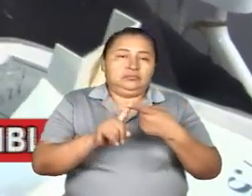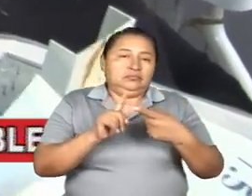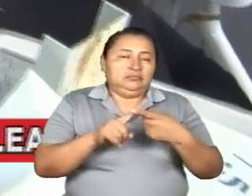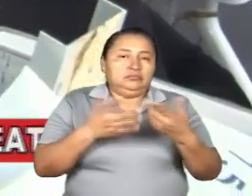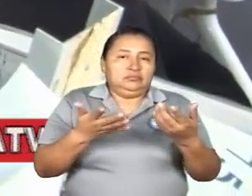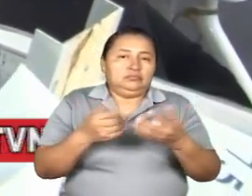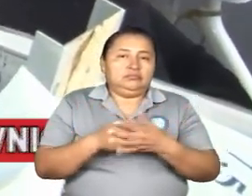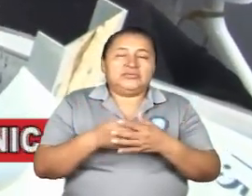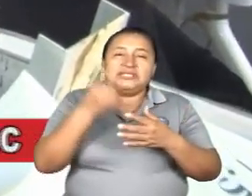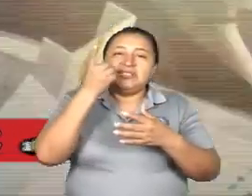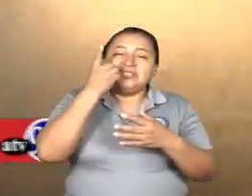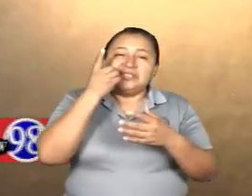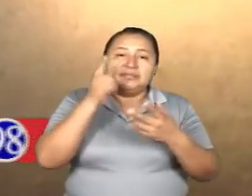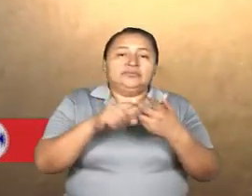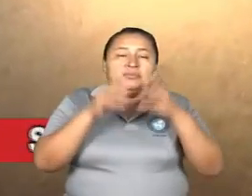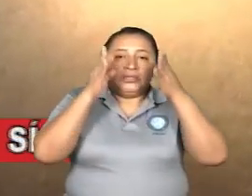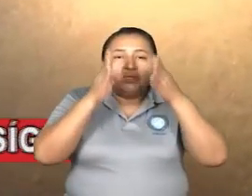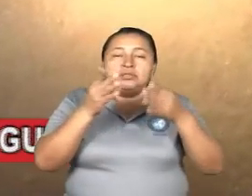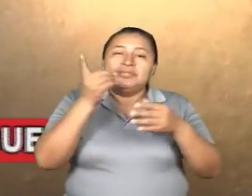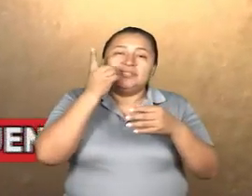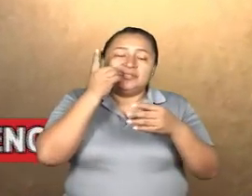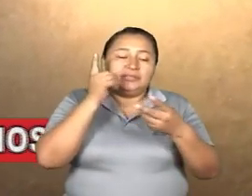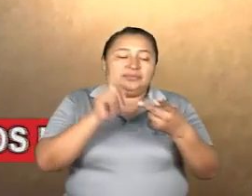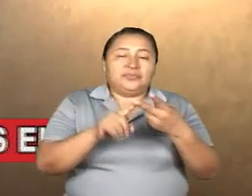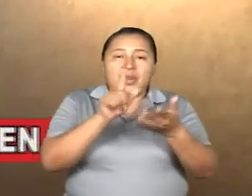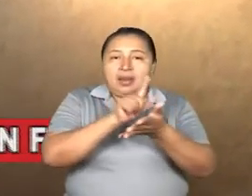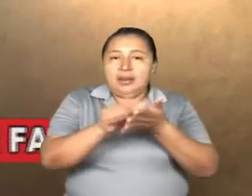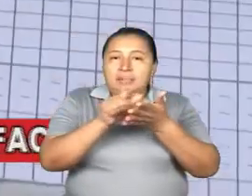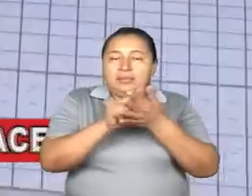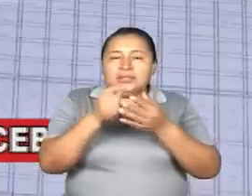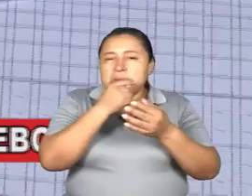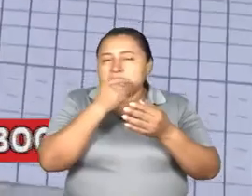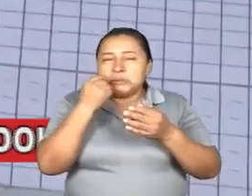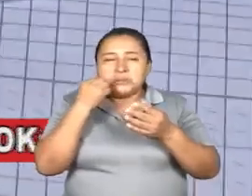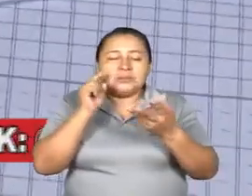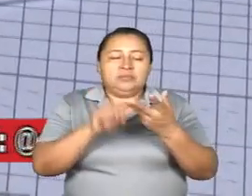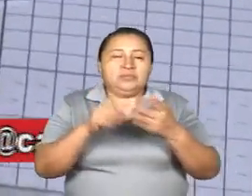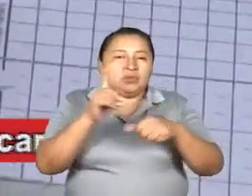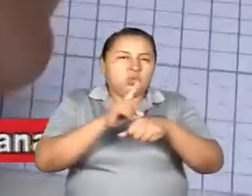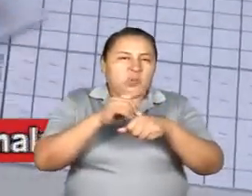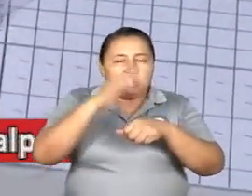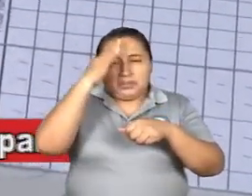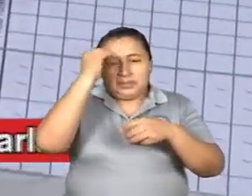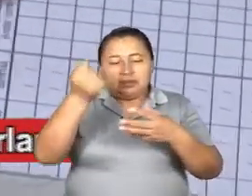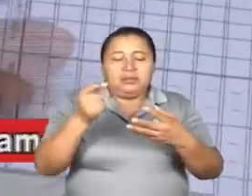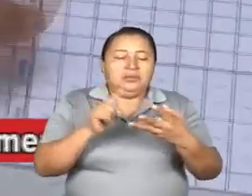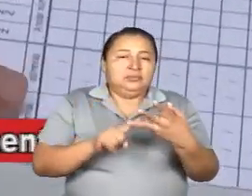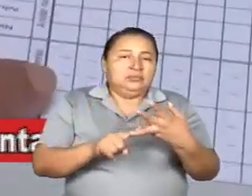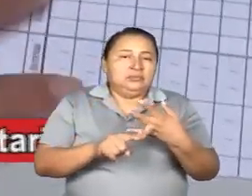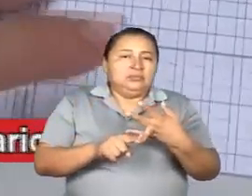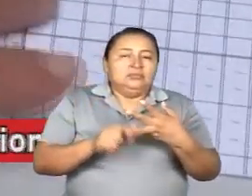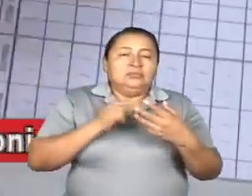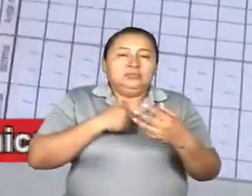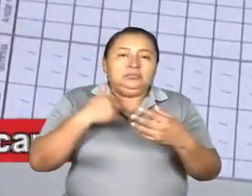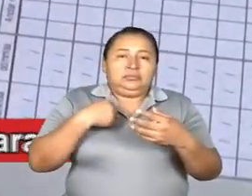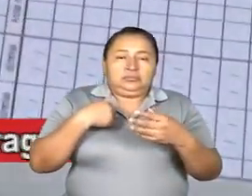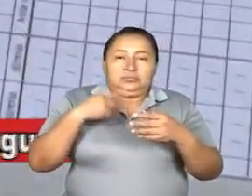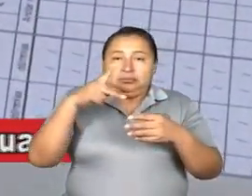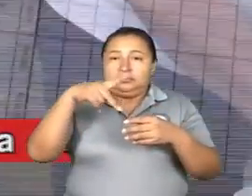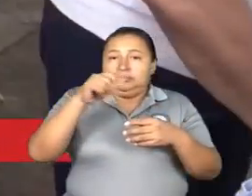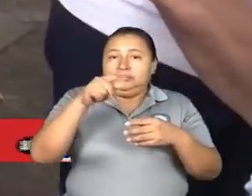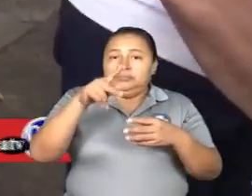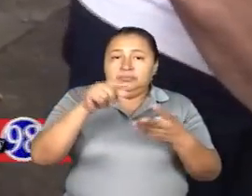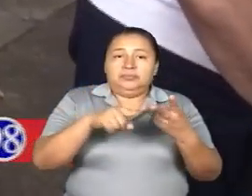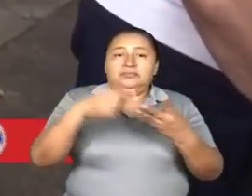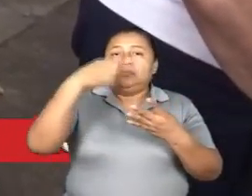es odontología, los servicios de odontología, limpieza, medicina general, la realización de PAP,